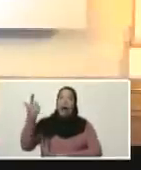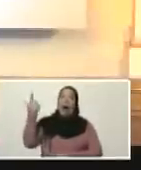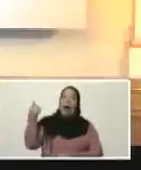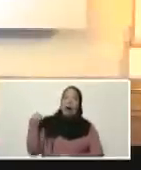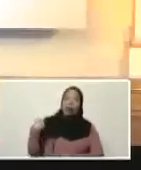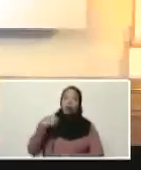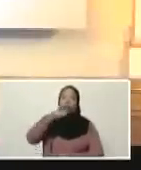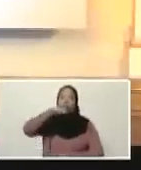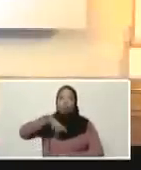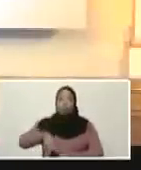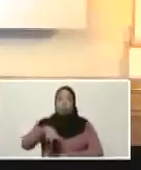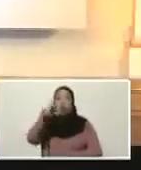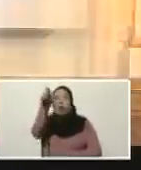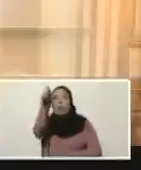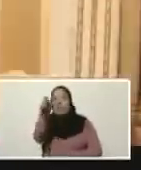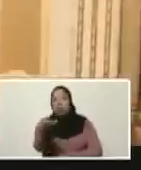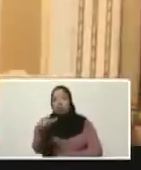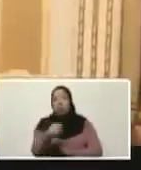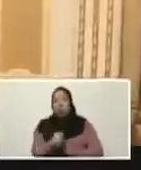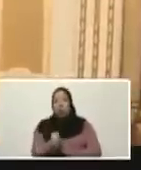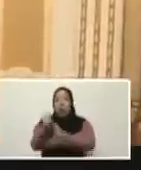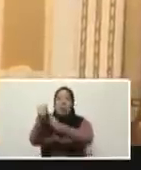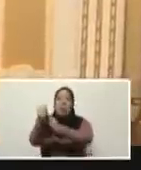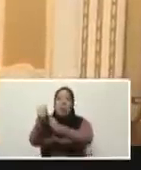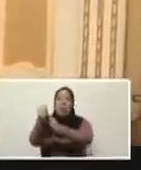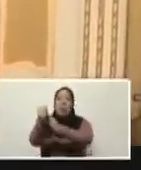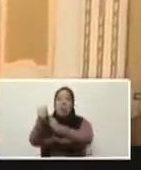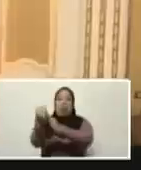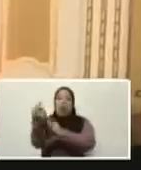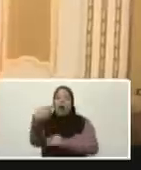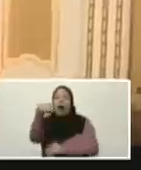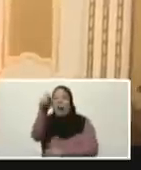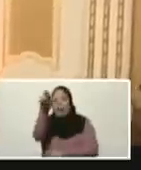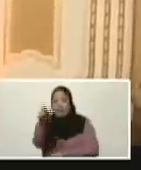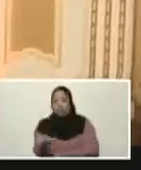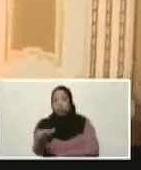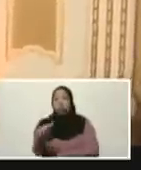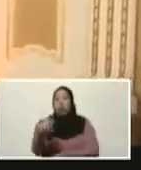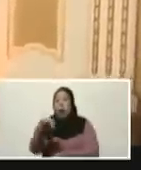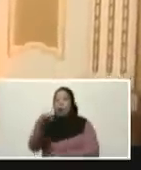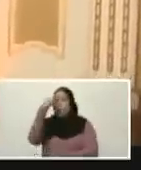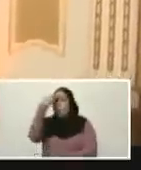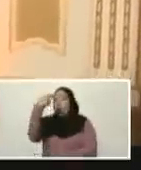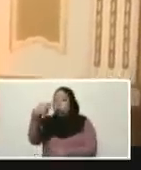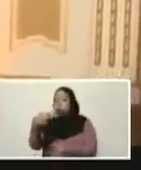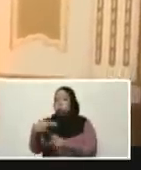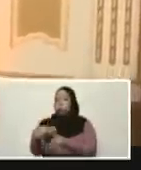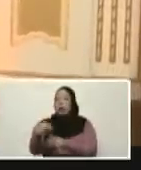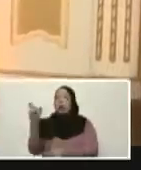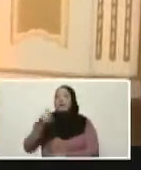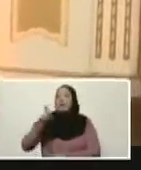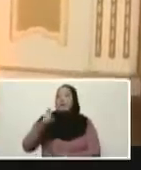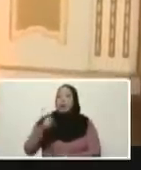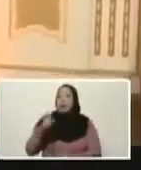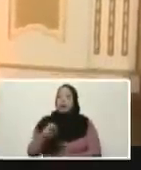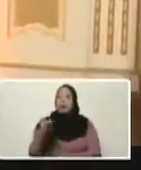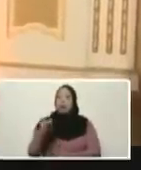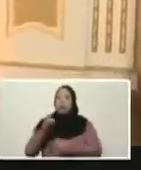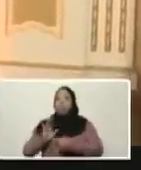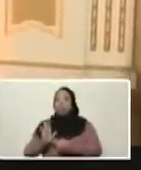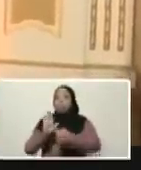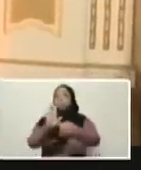el sanguinario Monteverde. Un reconocimiento a la necesidad de para